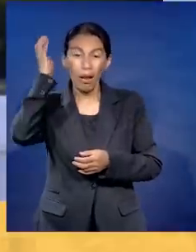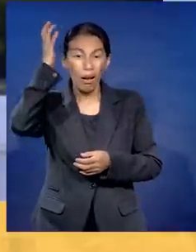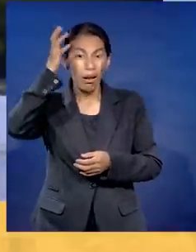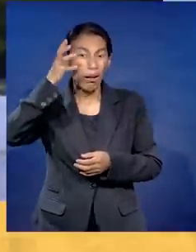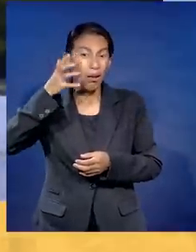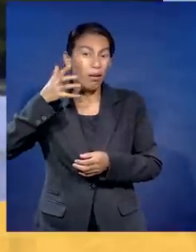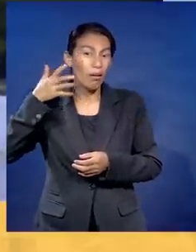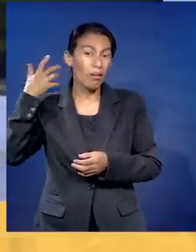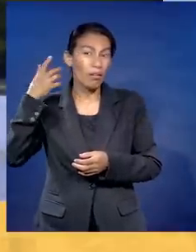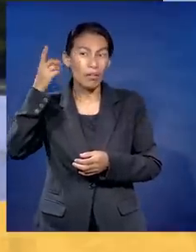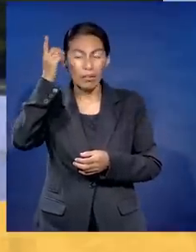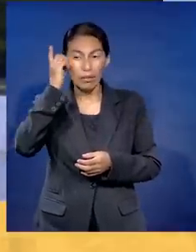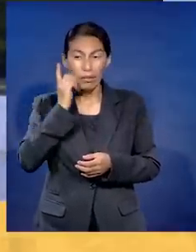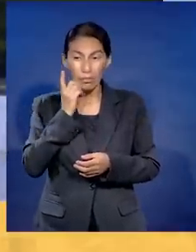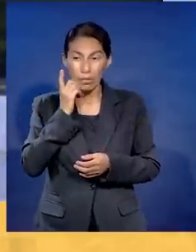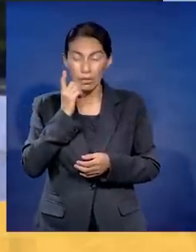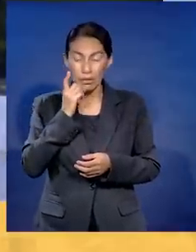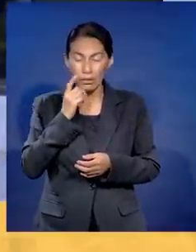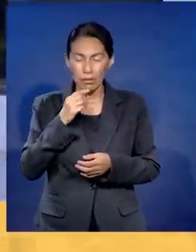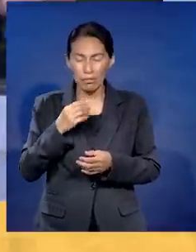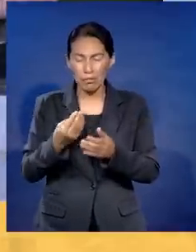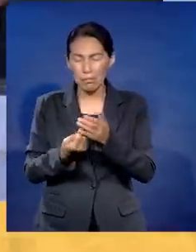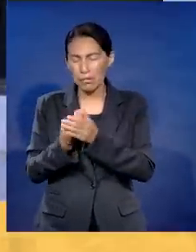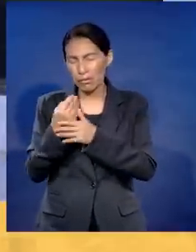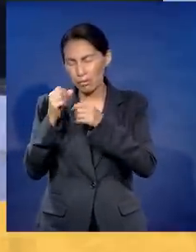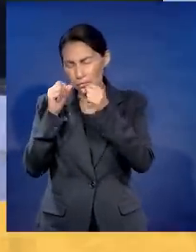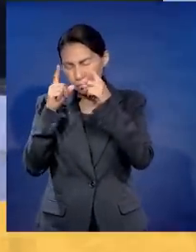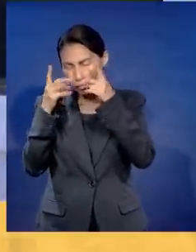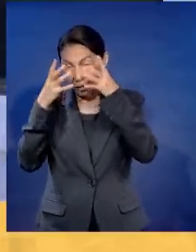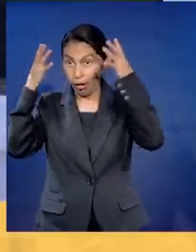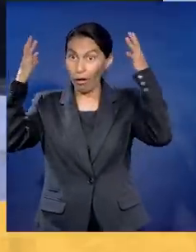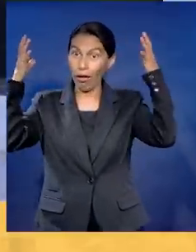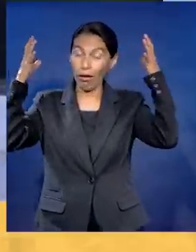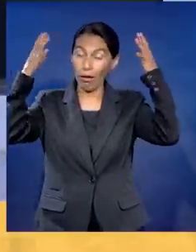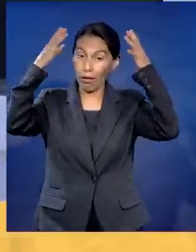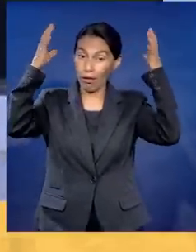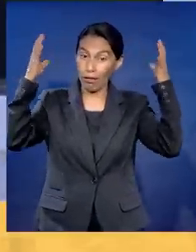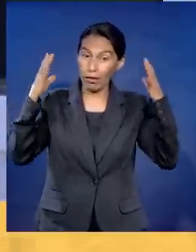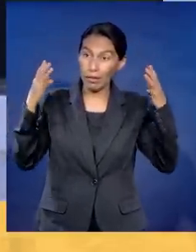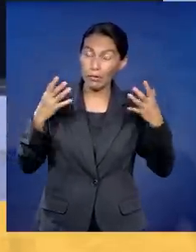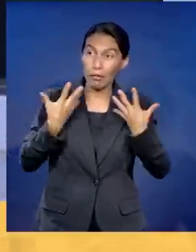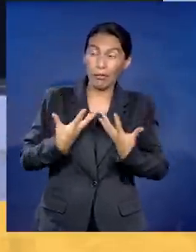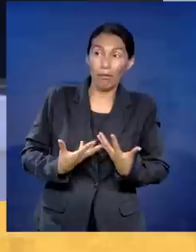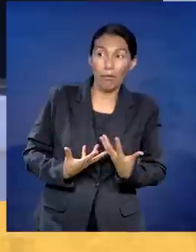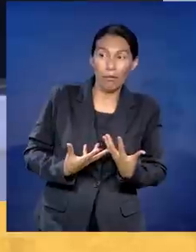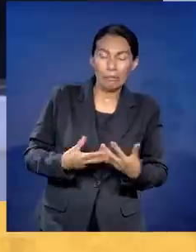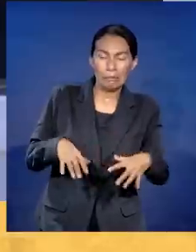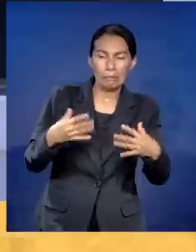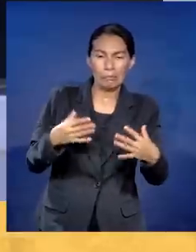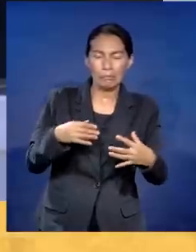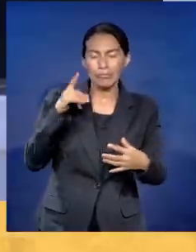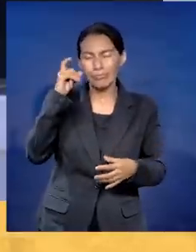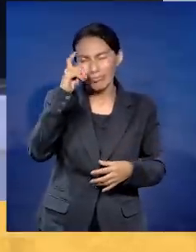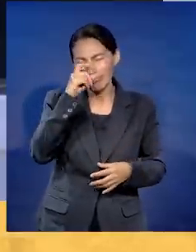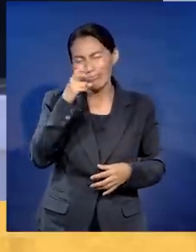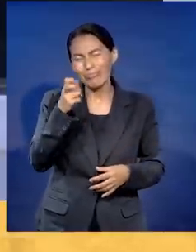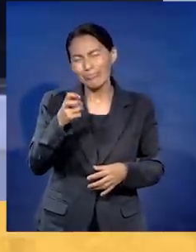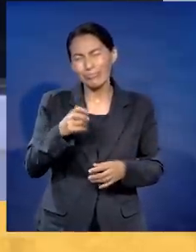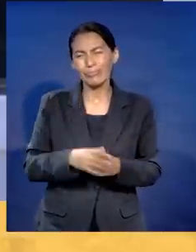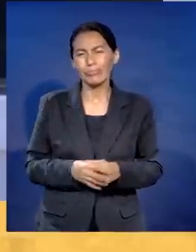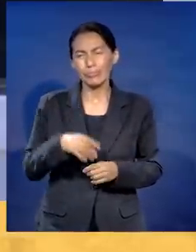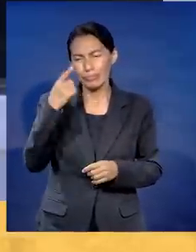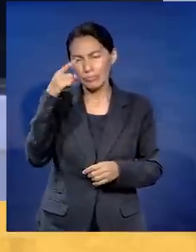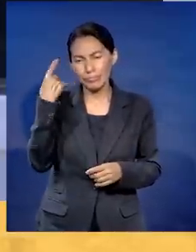el cabello. Yo nunca la había visto despeinada. ¡Qué susto!, me dijo, ¡qué susto! Pero esos son los detalles